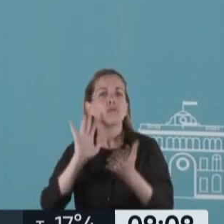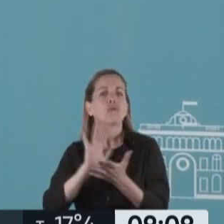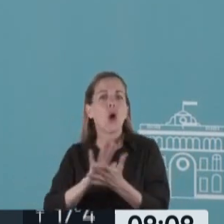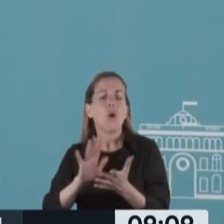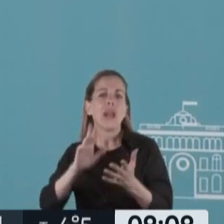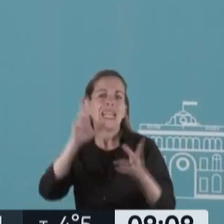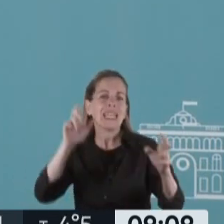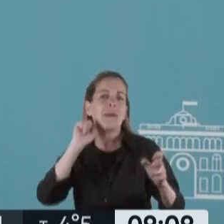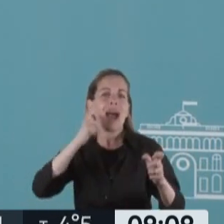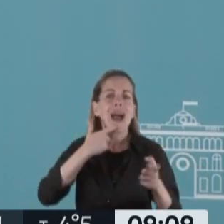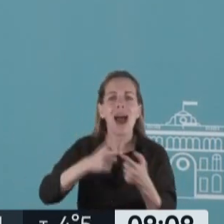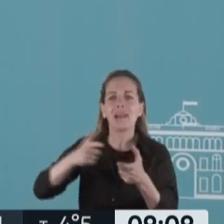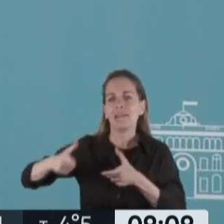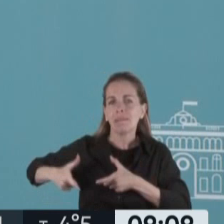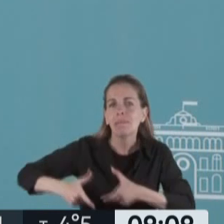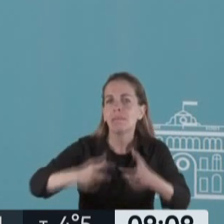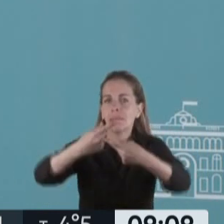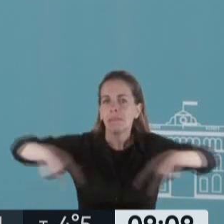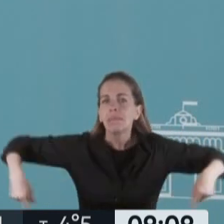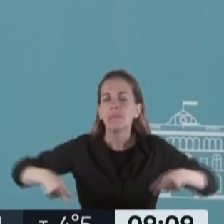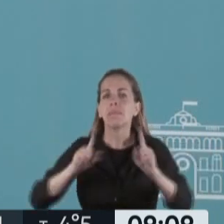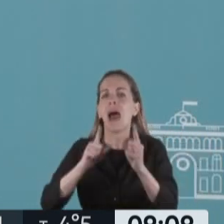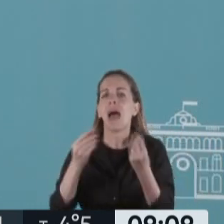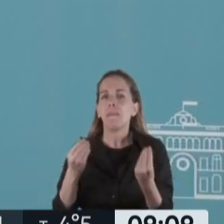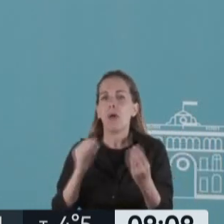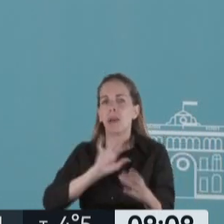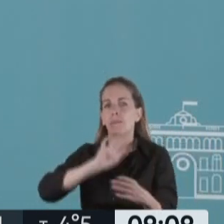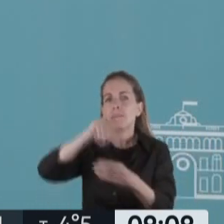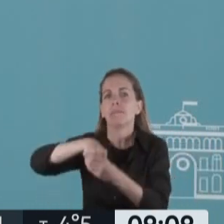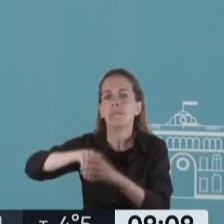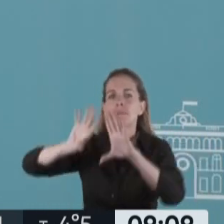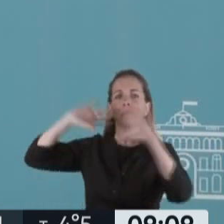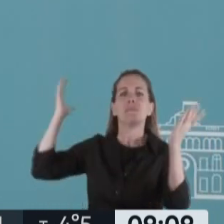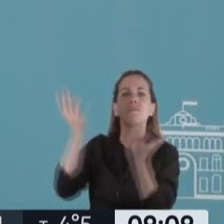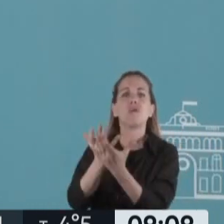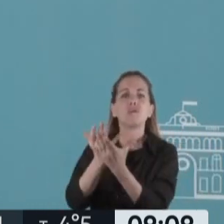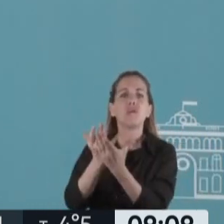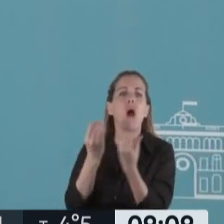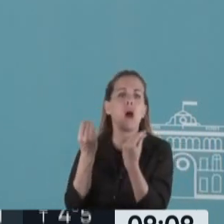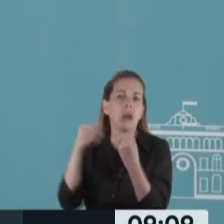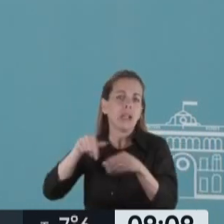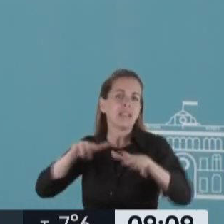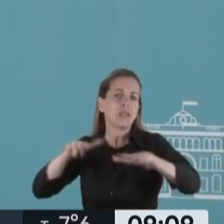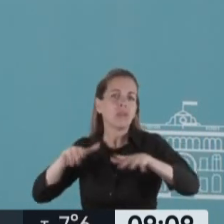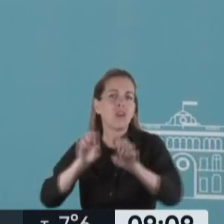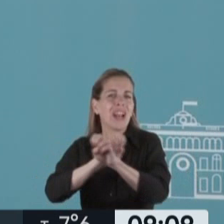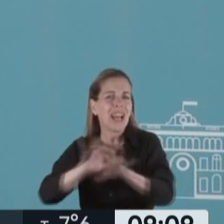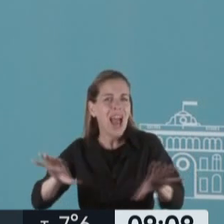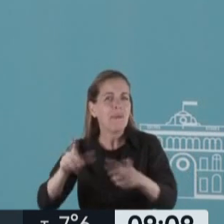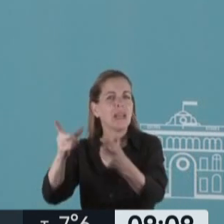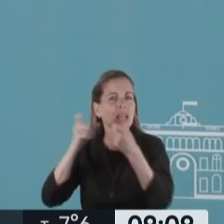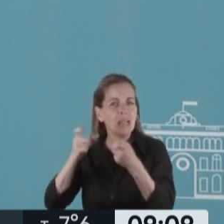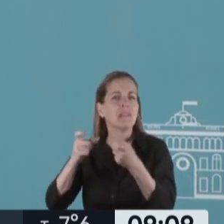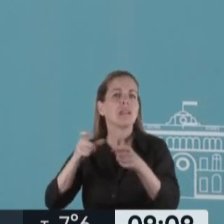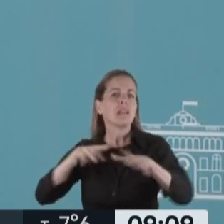de plantas de licuación de gas que nos va a permitir ser parte del entramado mundial en este momento tan grave, tan desafiante, tan